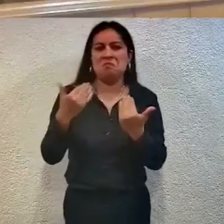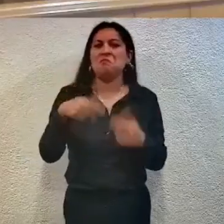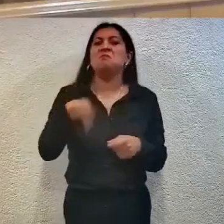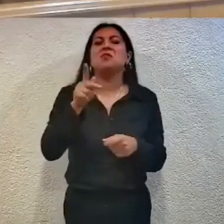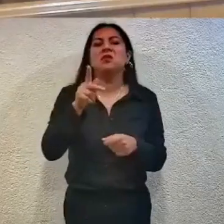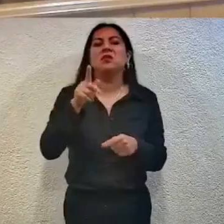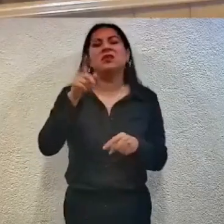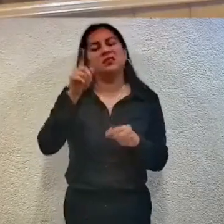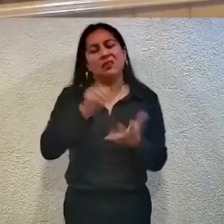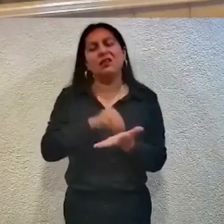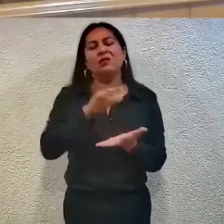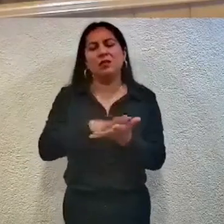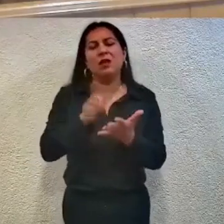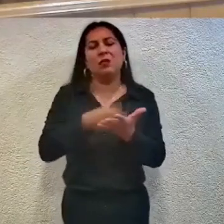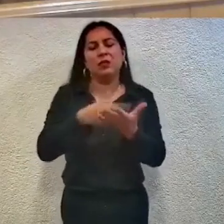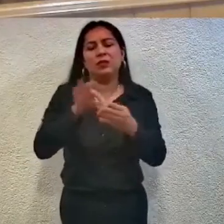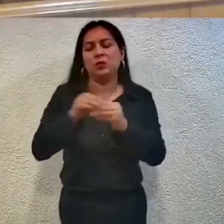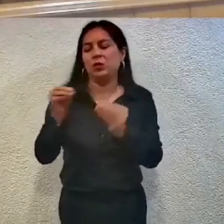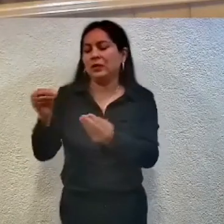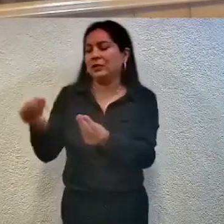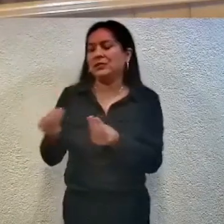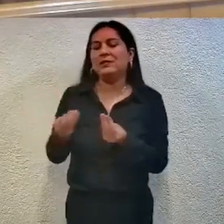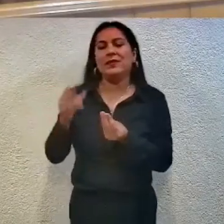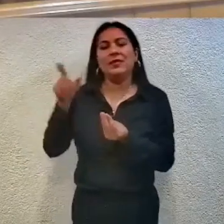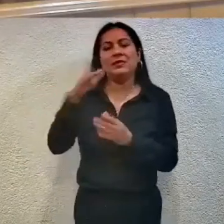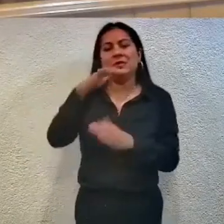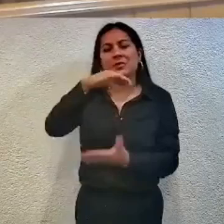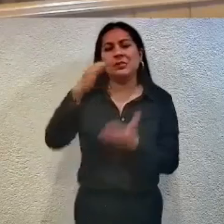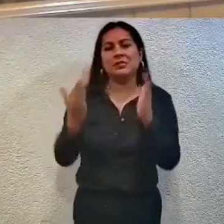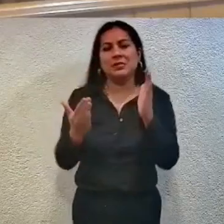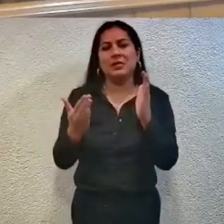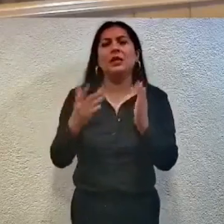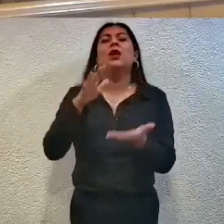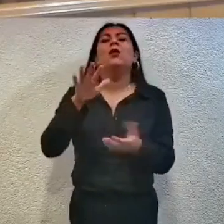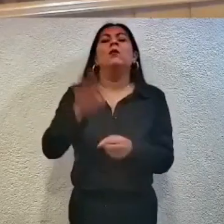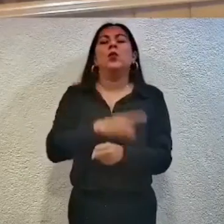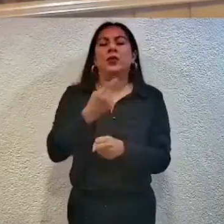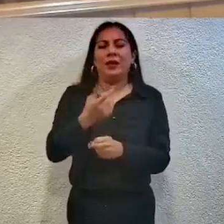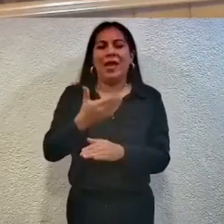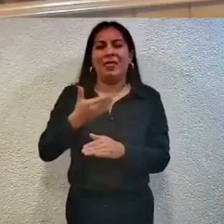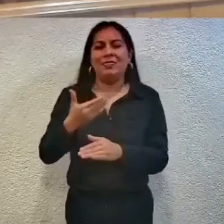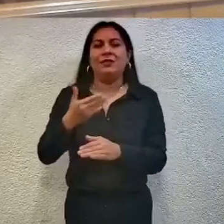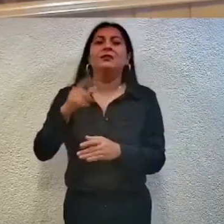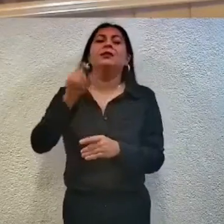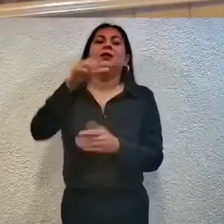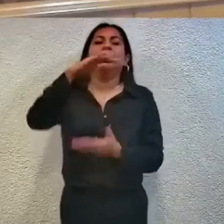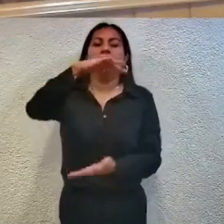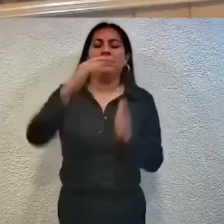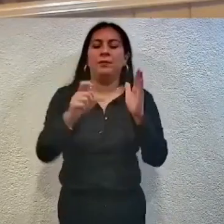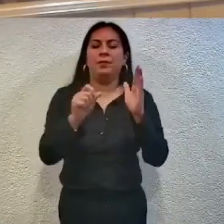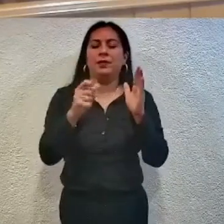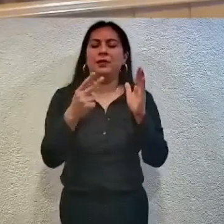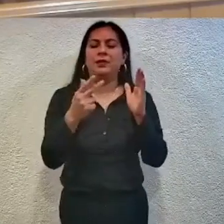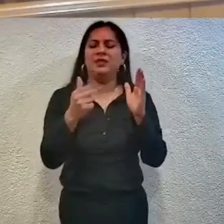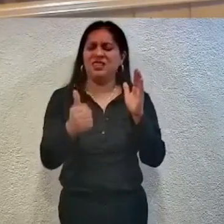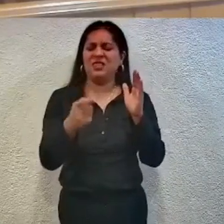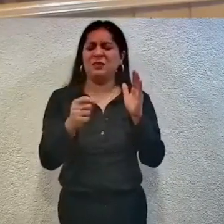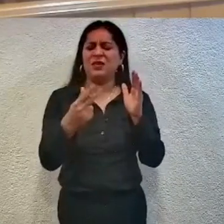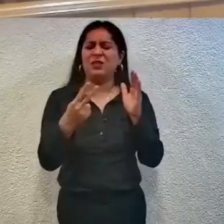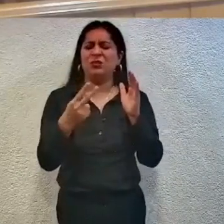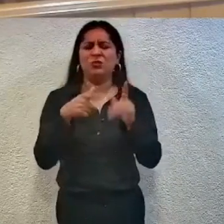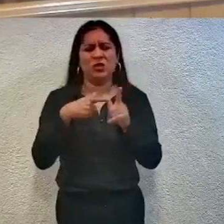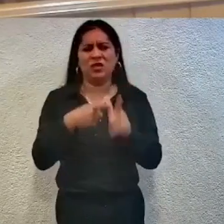por acreditadas, por lo cual se confirmó la votación recibida en esas casillas. Lo anterior, ¿por qué? Sobre la